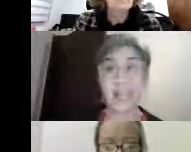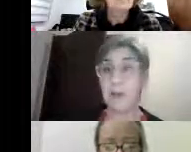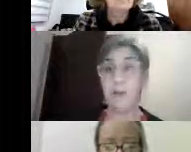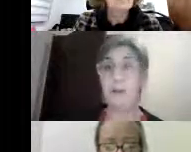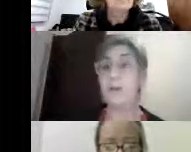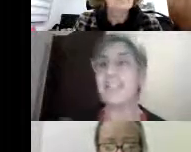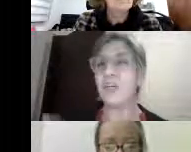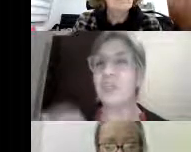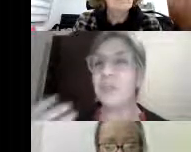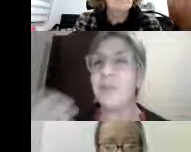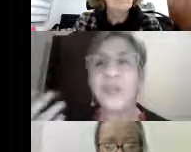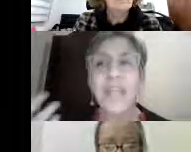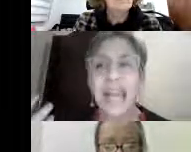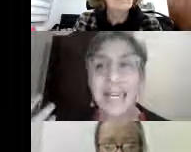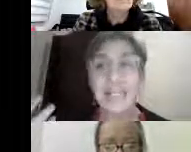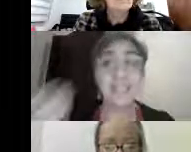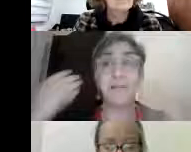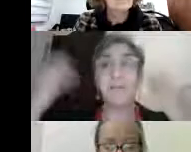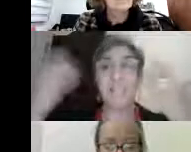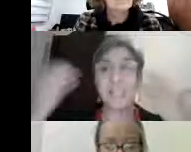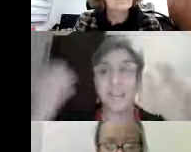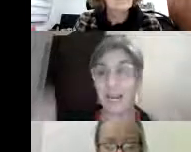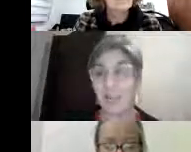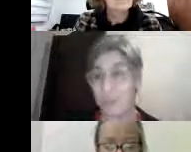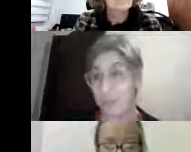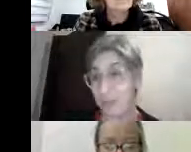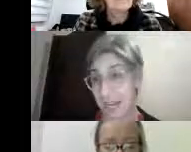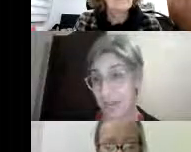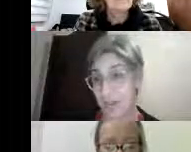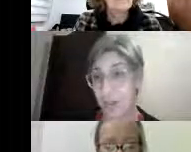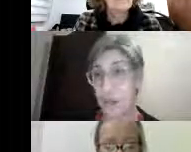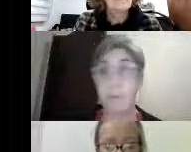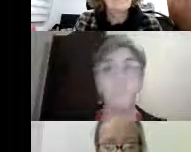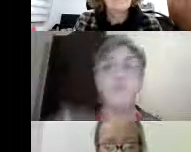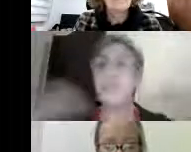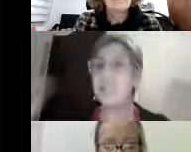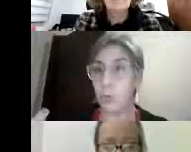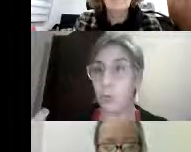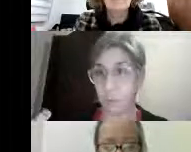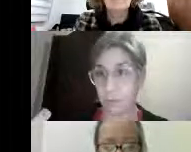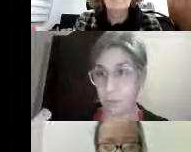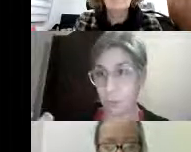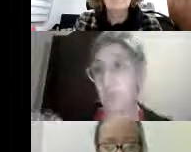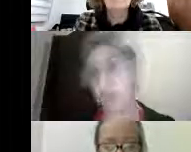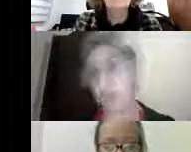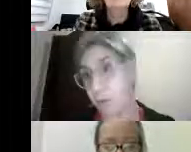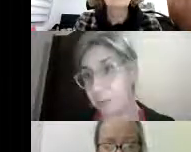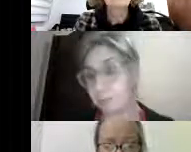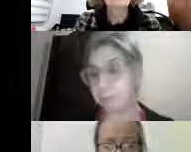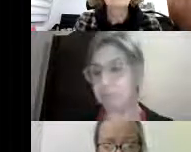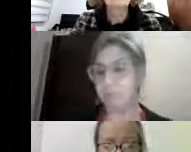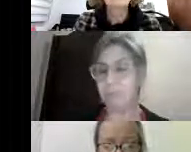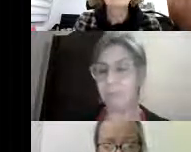O sea, como los anticonceptivos orales, si vamos a hacer el paralelismo del embarazo, ¿no? Muy seguros cuando se